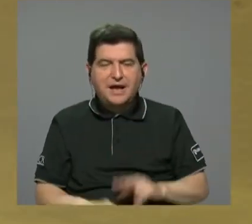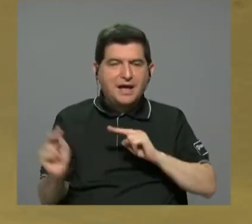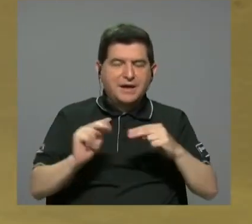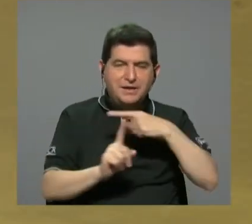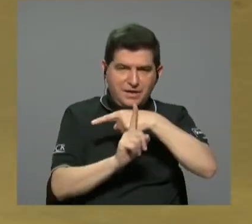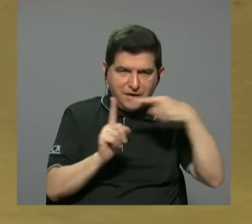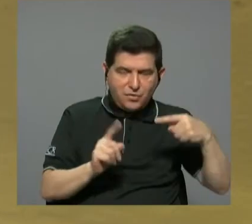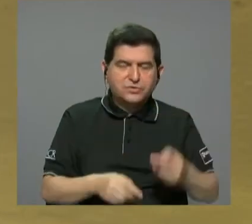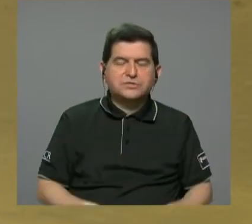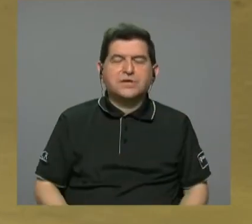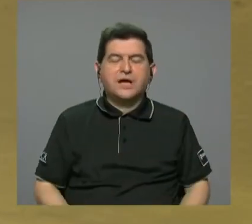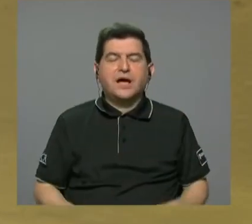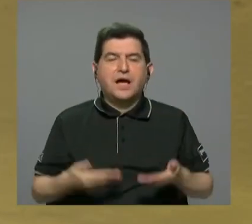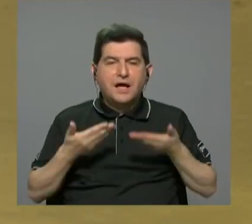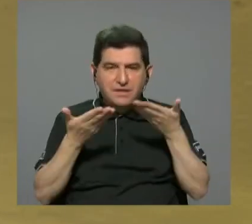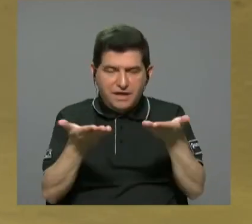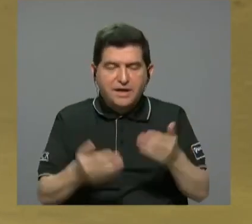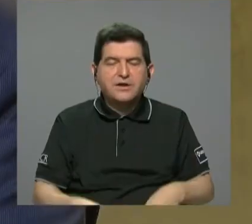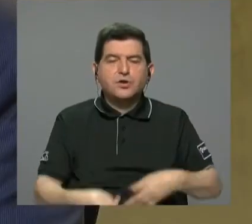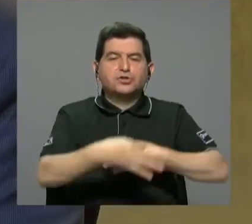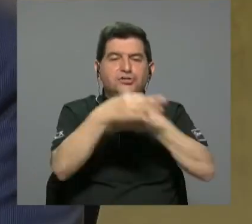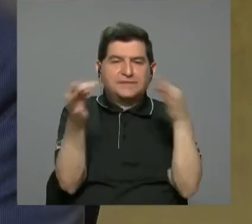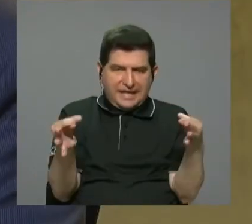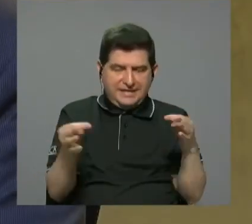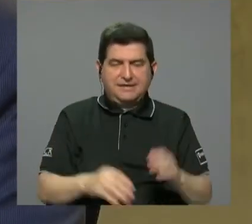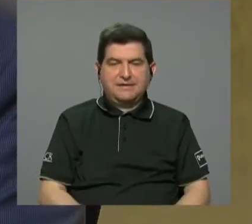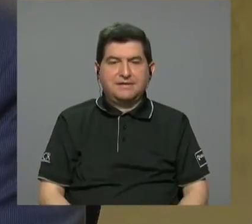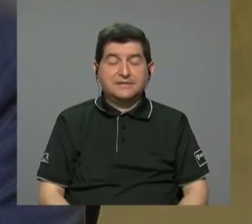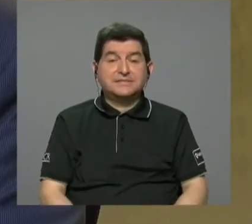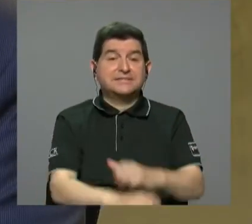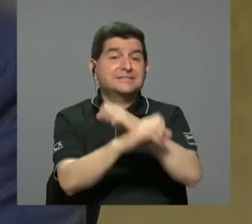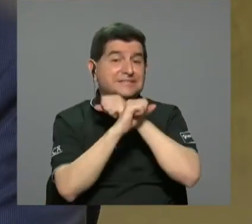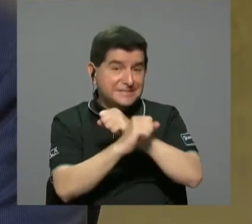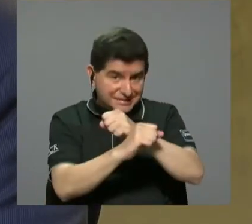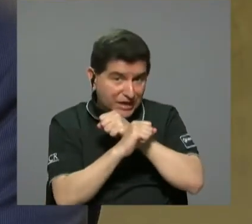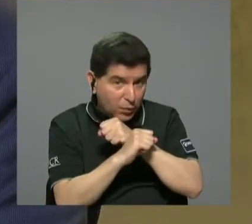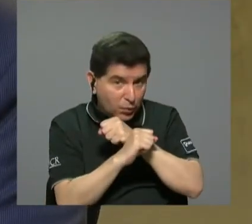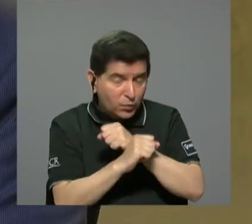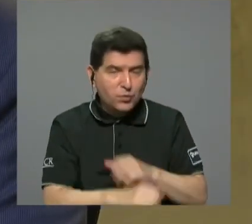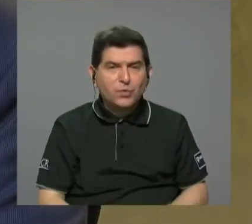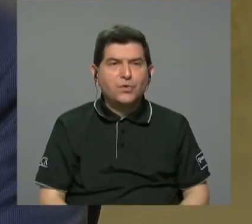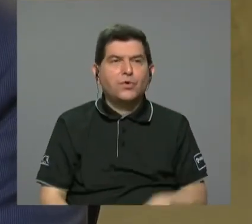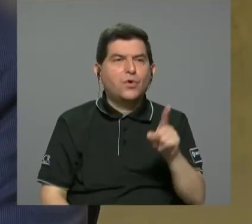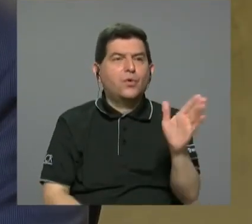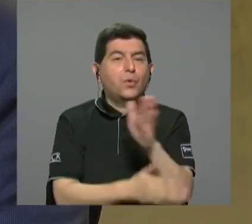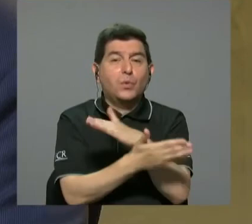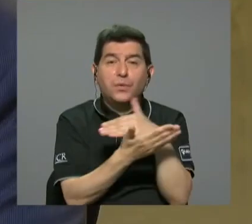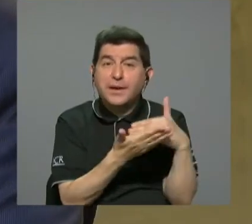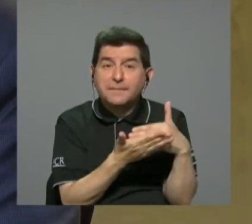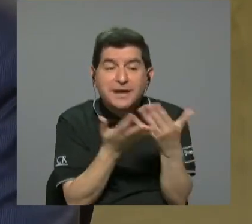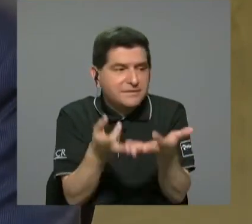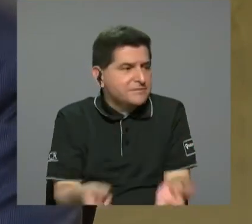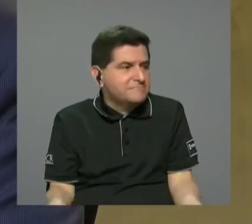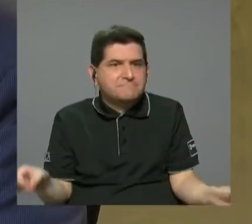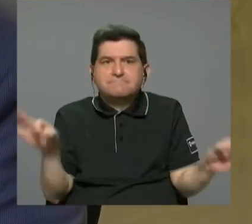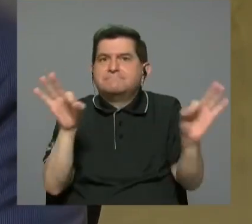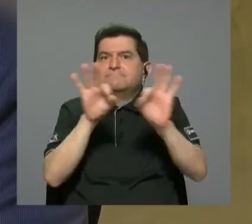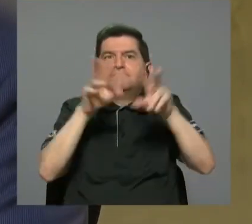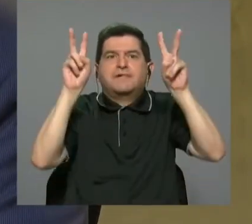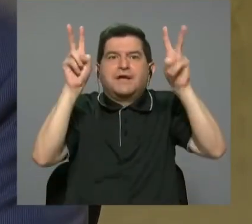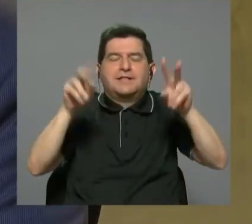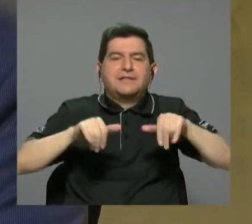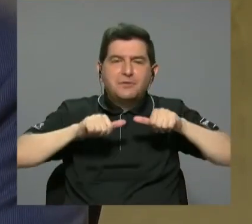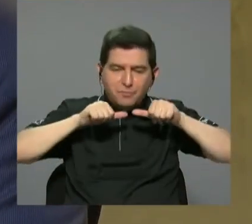los proveedores, los talleres, etcétera, y cómo el seguro es una pieza fundamental en este tema de